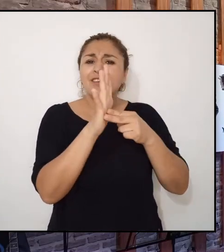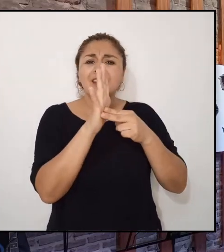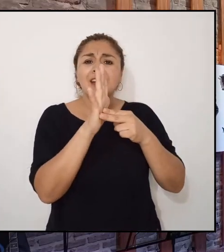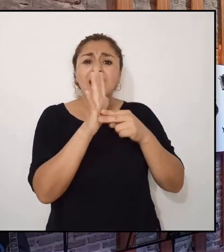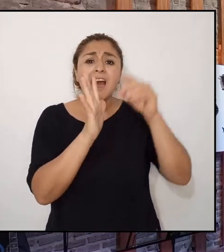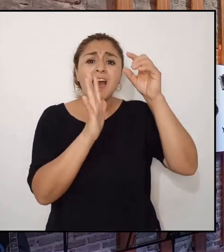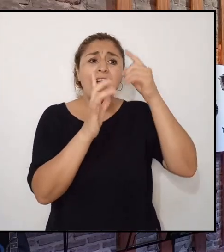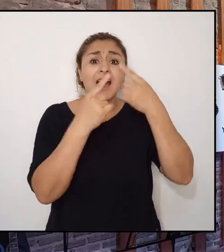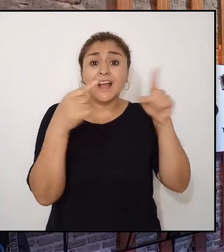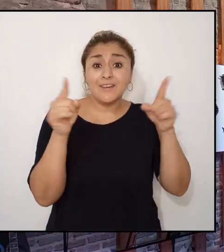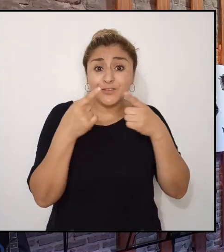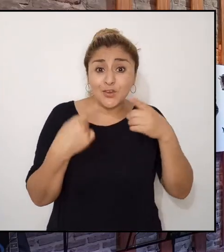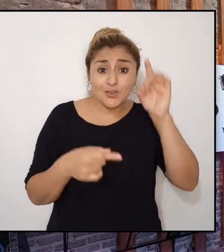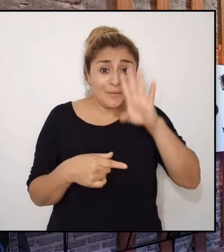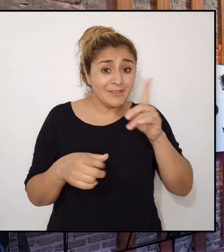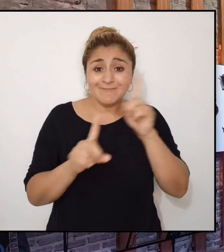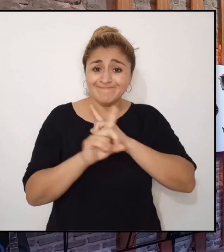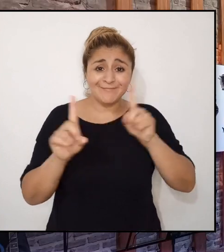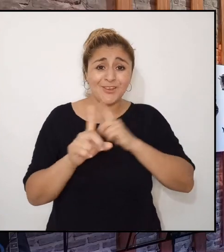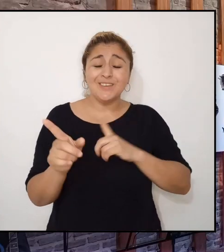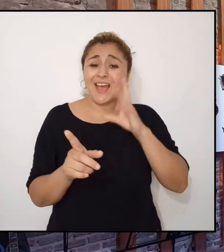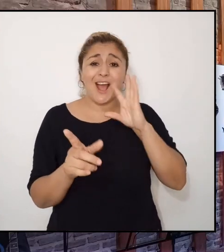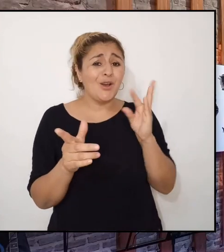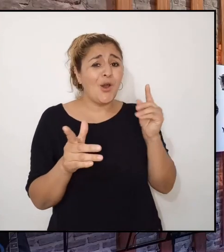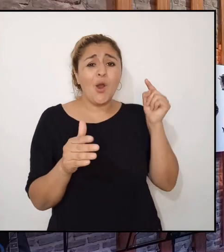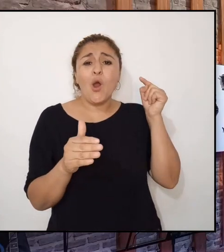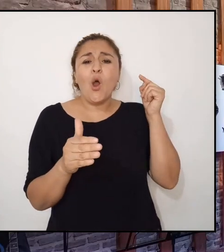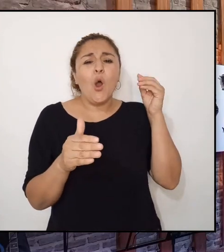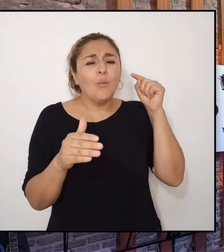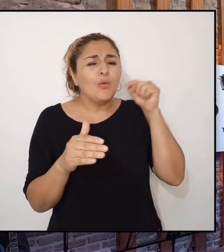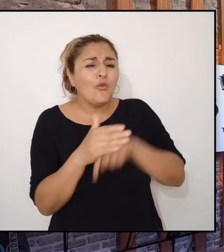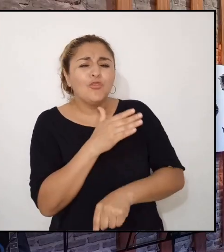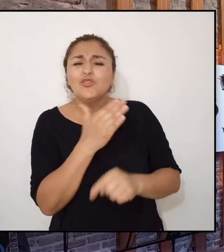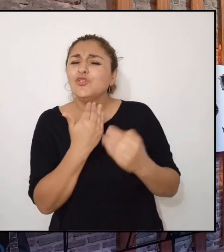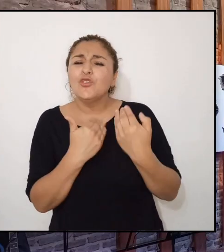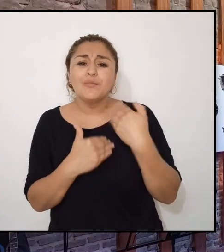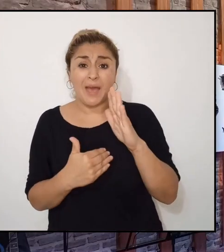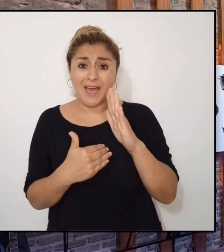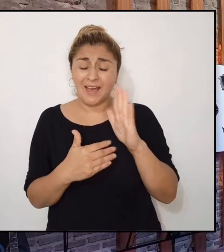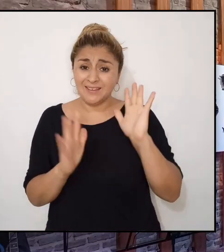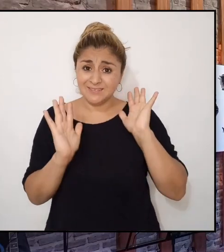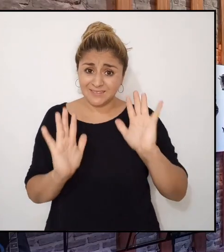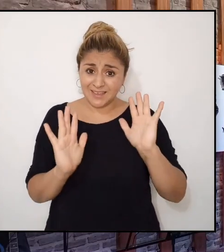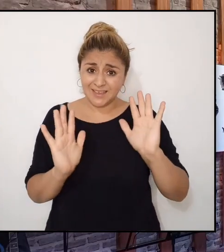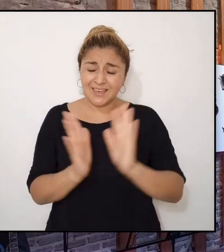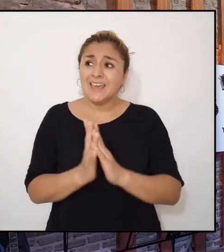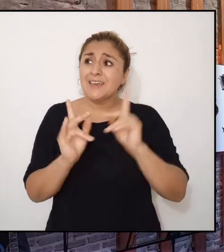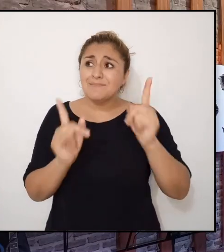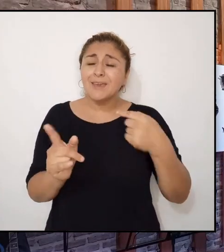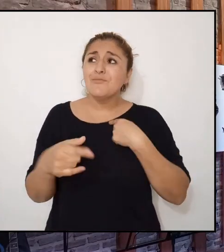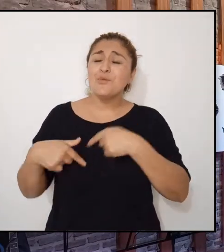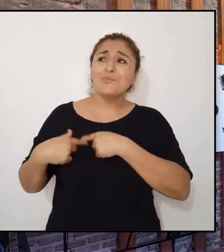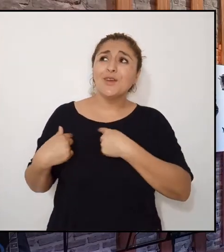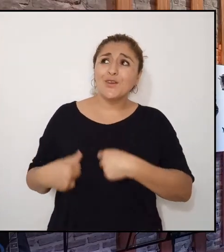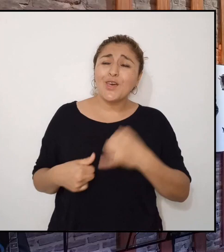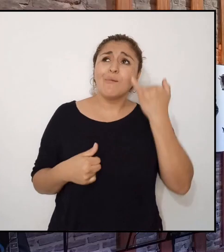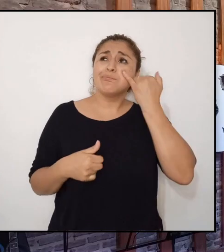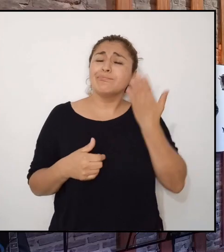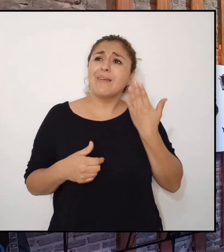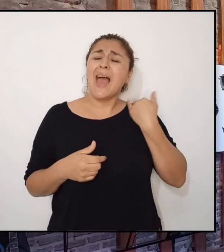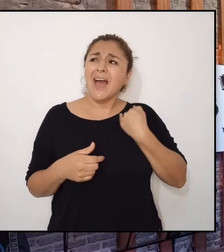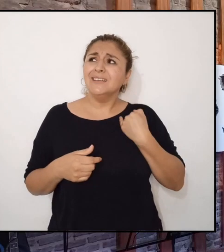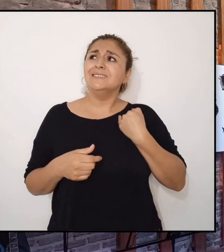no externo, sino con algo que viene Dios poniendo en mi corazón. Y justamente es esto,